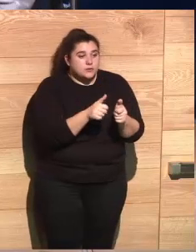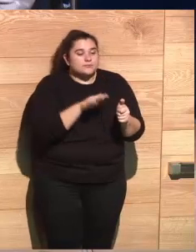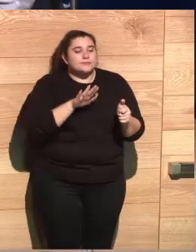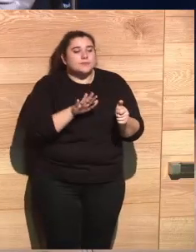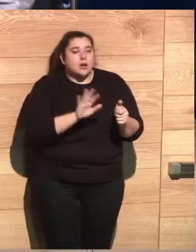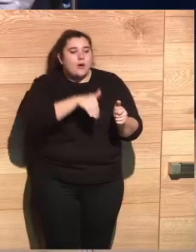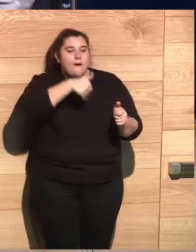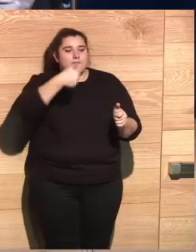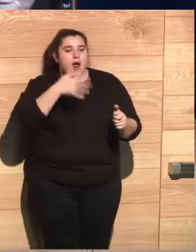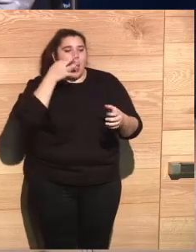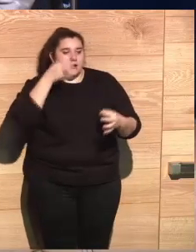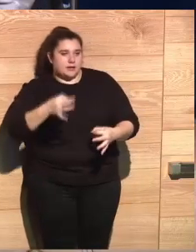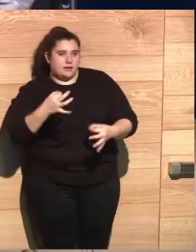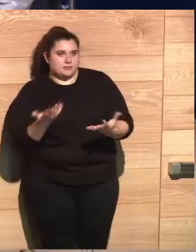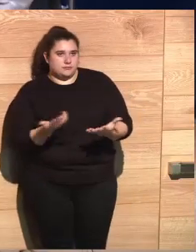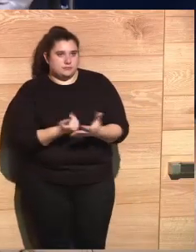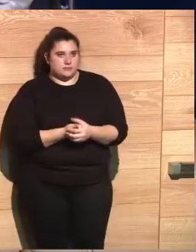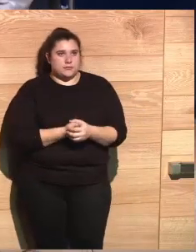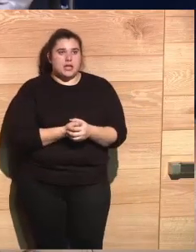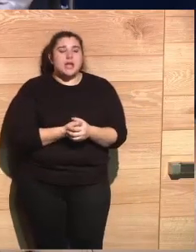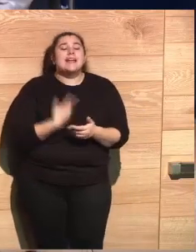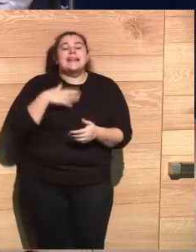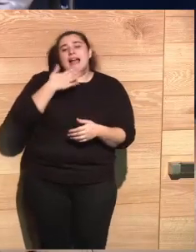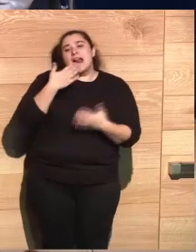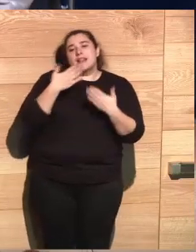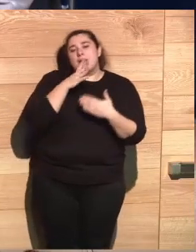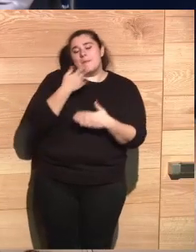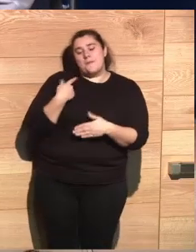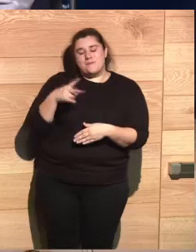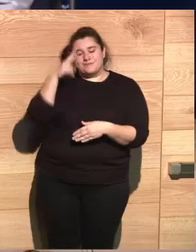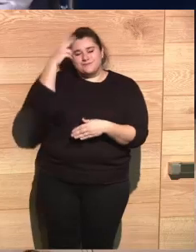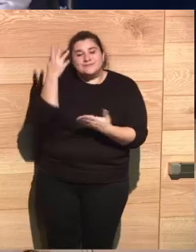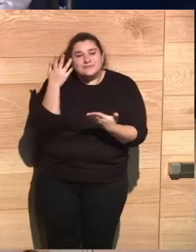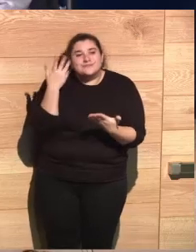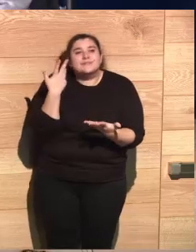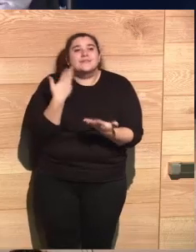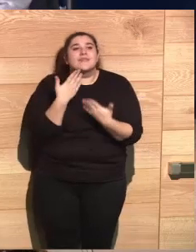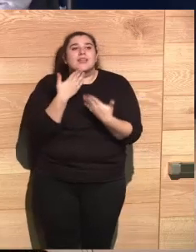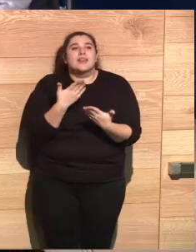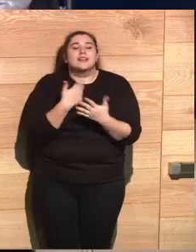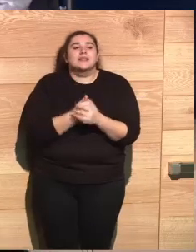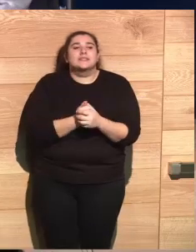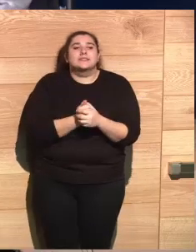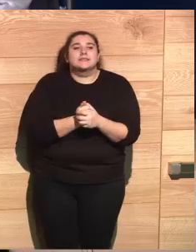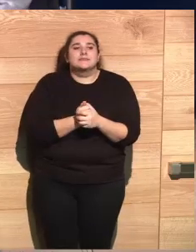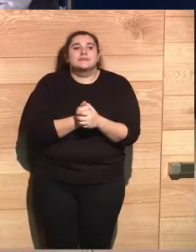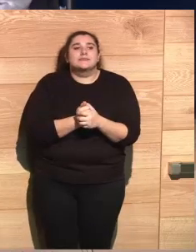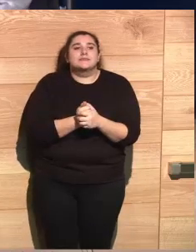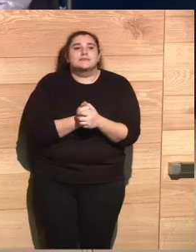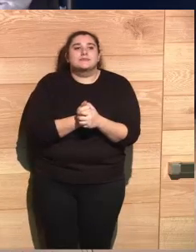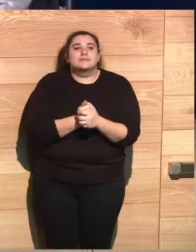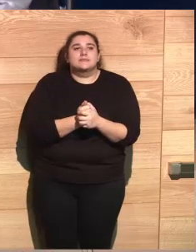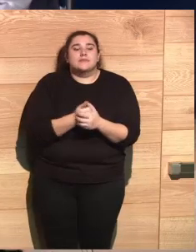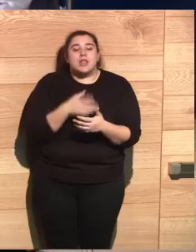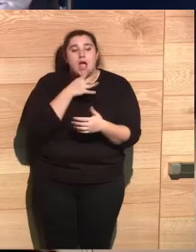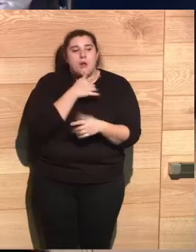del videojuego? Mucho mejor dicho. Gracias por leerme la mente. Esto podemos profundizar ahora, pero vamos a abrir